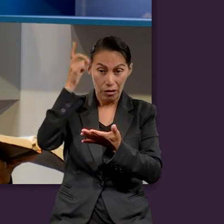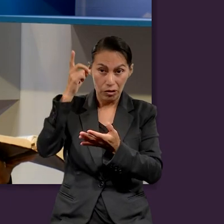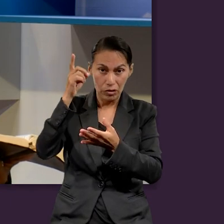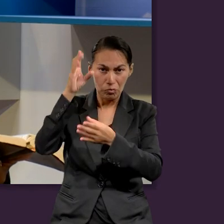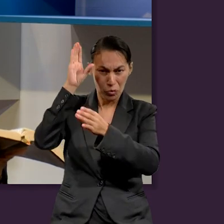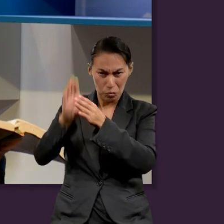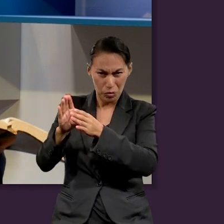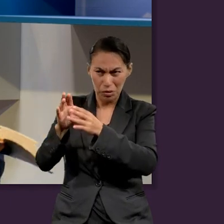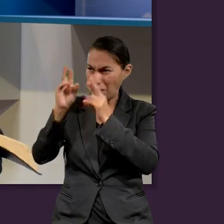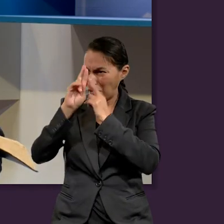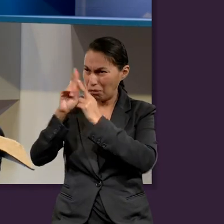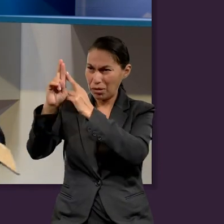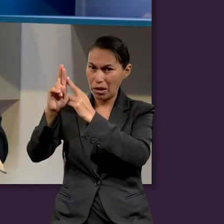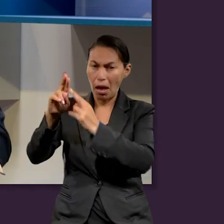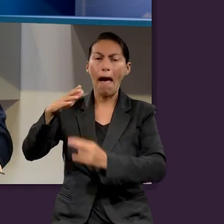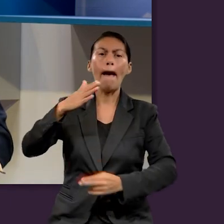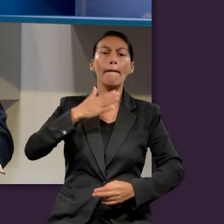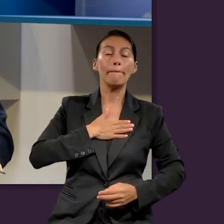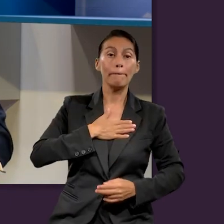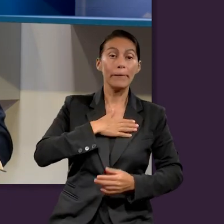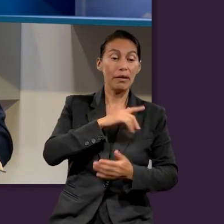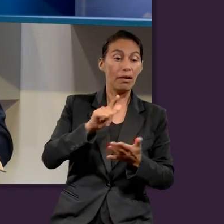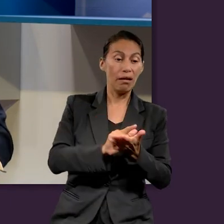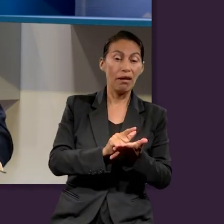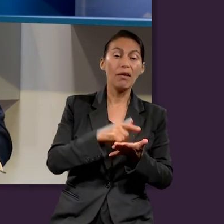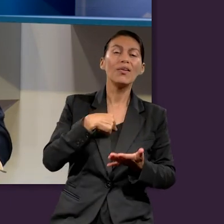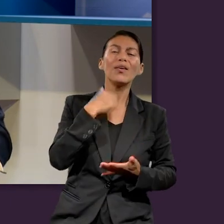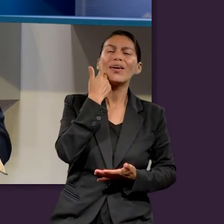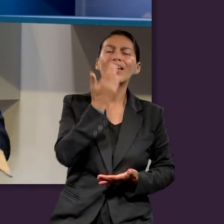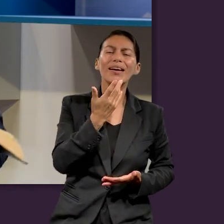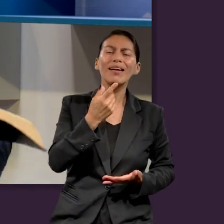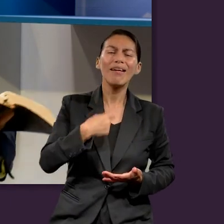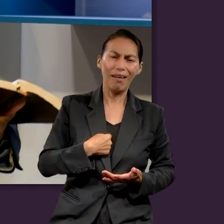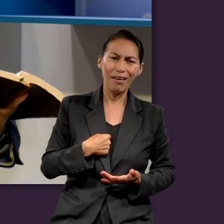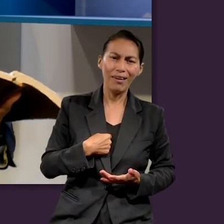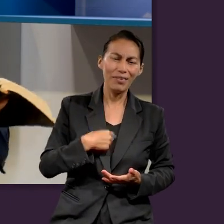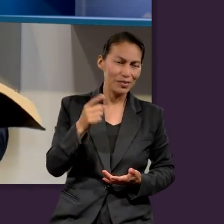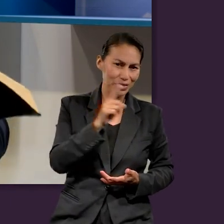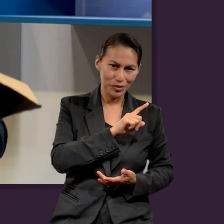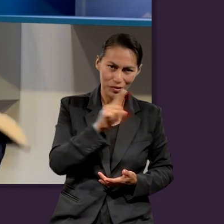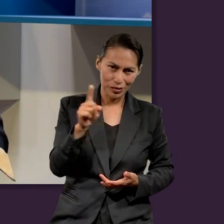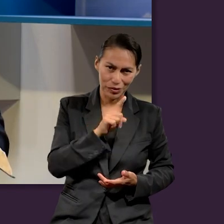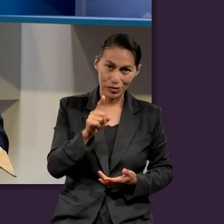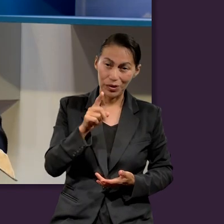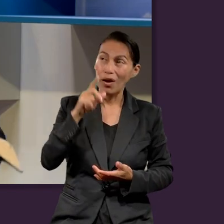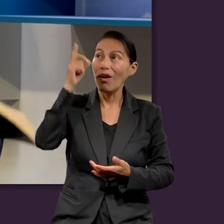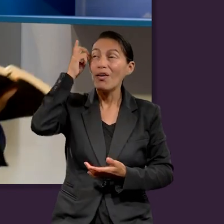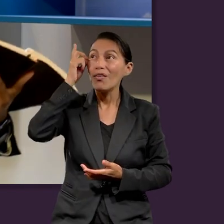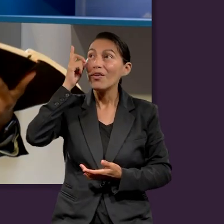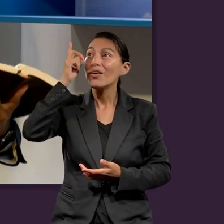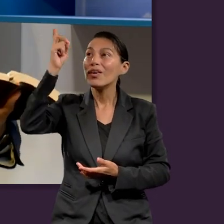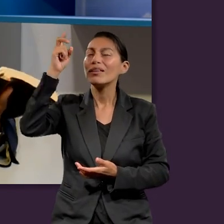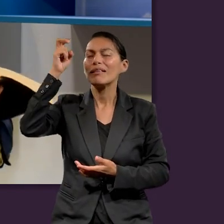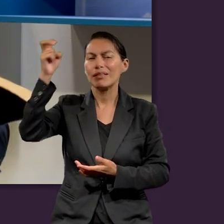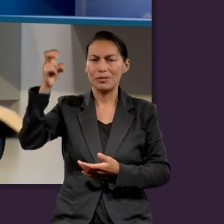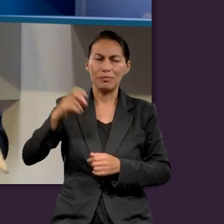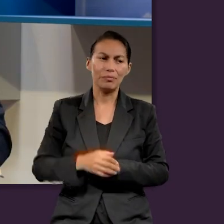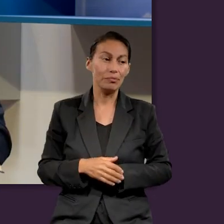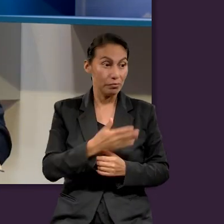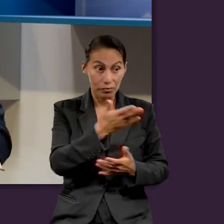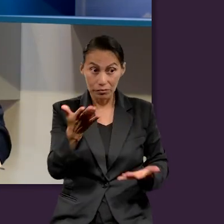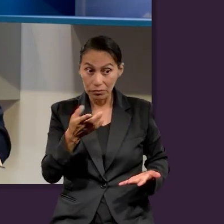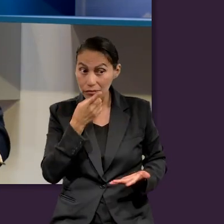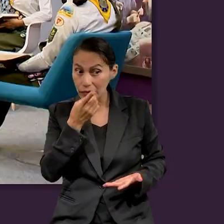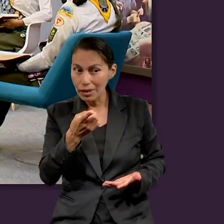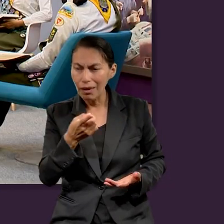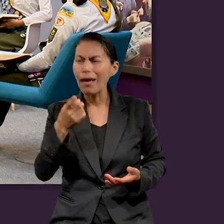guardar la ley de Dios no estamos diciendo guardar nuestra propia ley no estamos diciendo guardar nuestra conveniencia hacer las cosas como nosotros